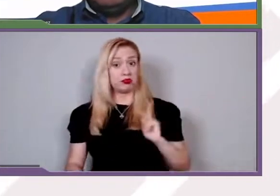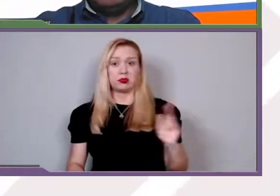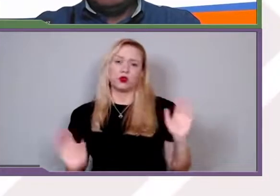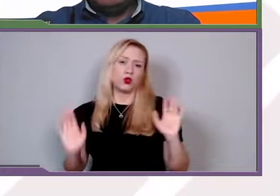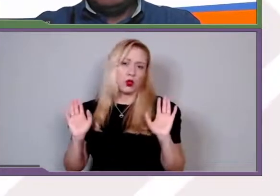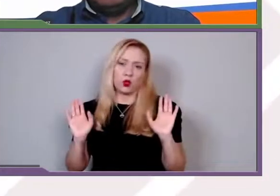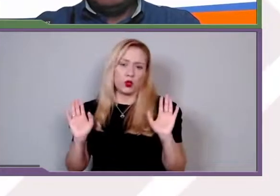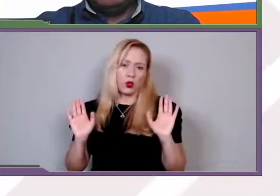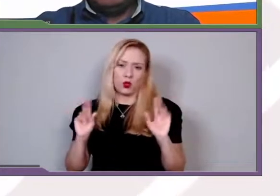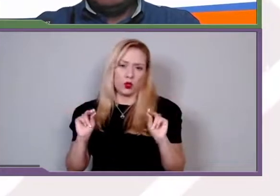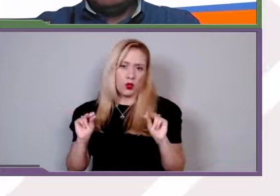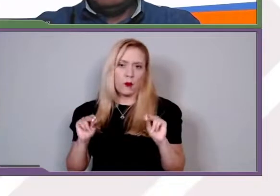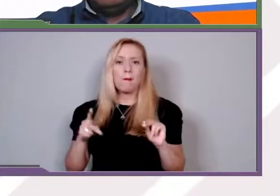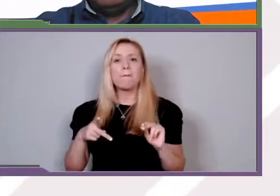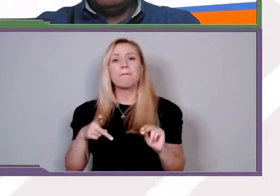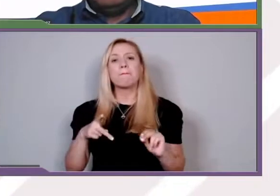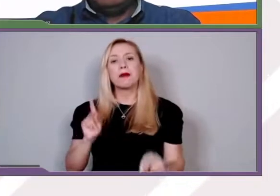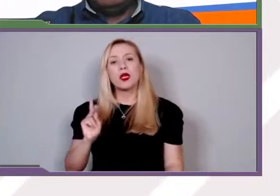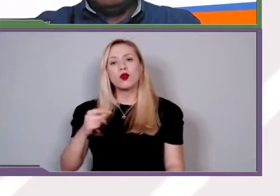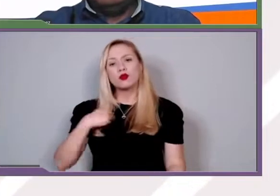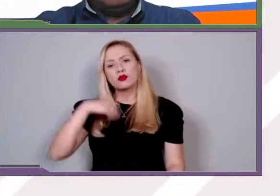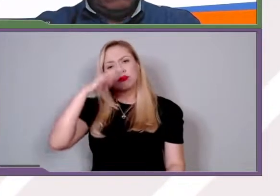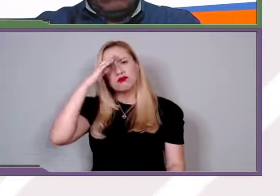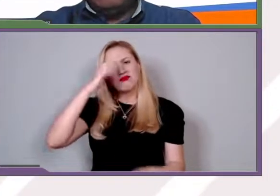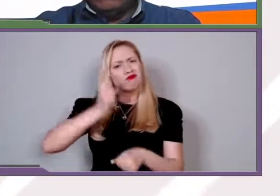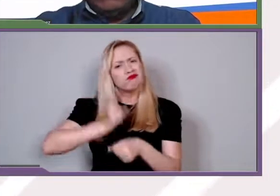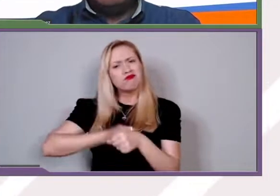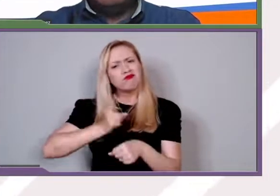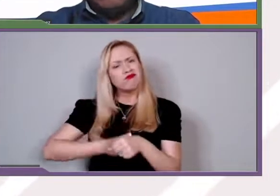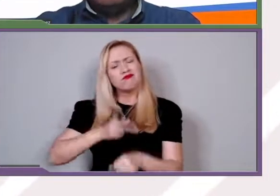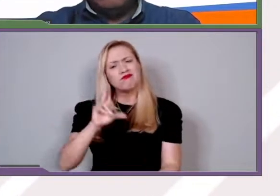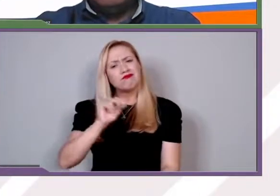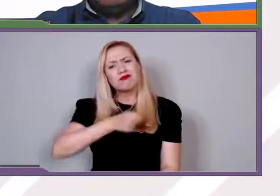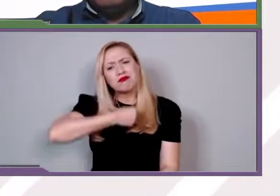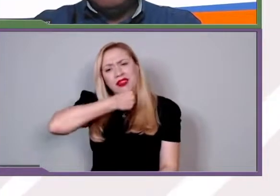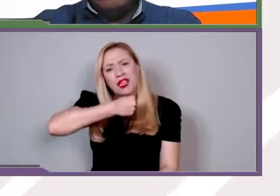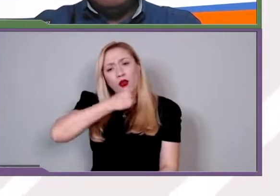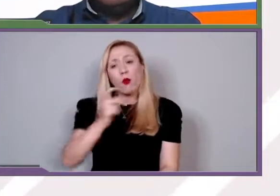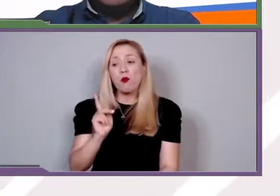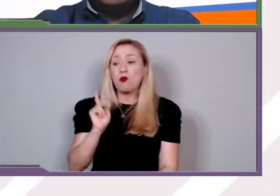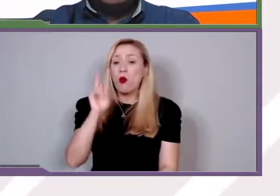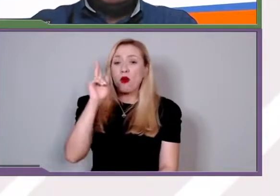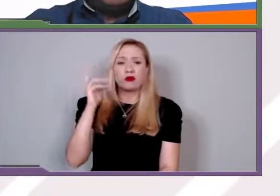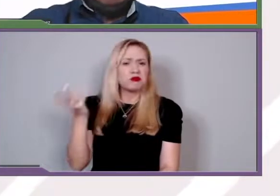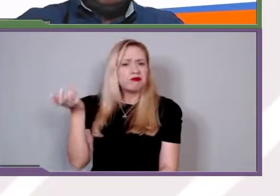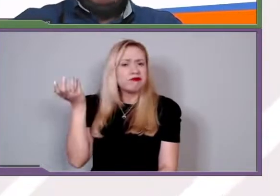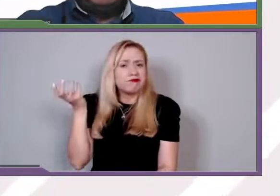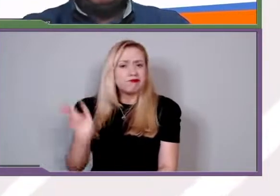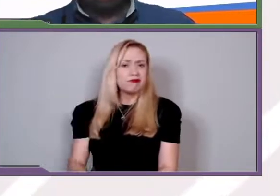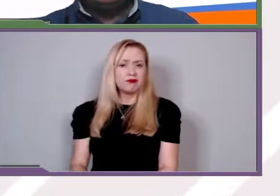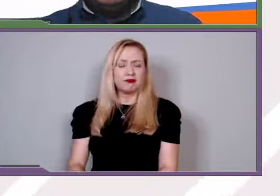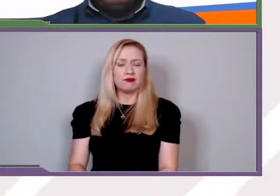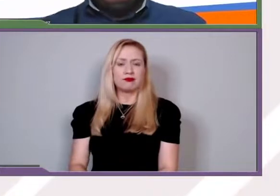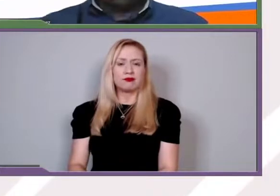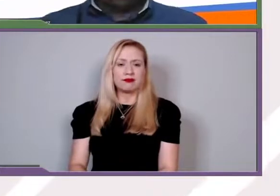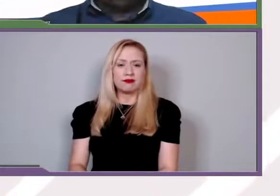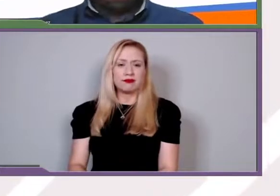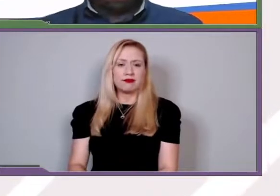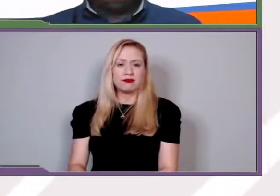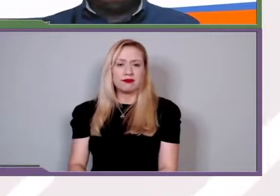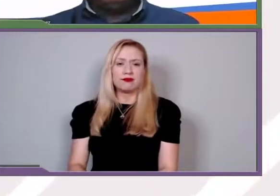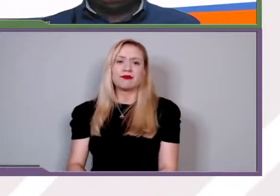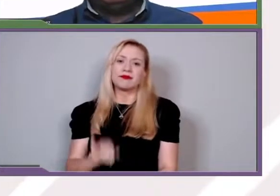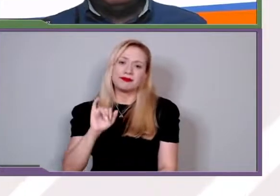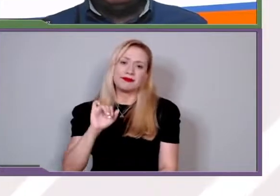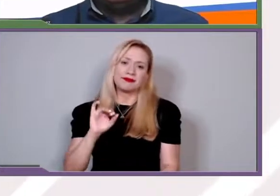yo considero que no es una enfermedad el ser vieja o viejo. Ujú. Sí. Por